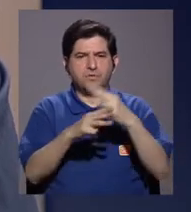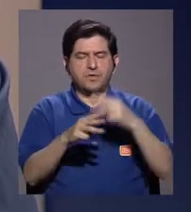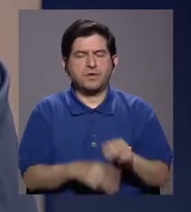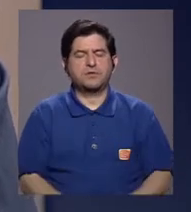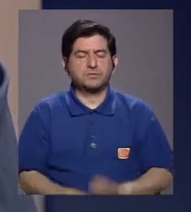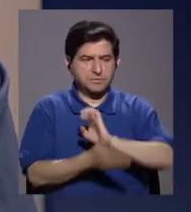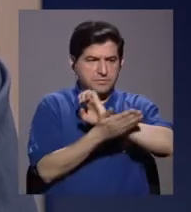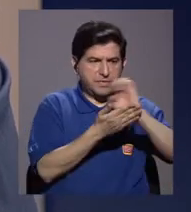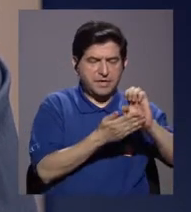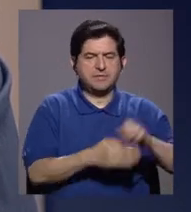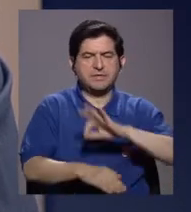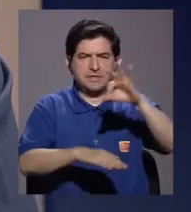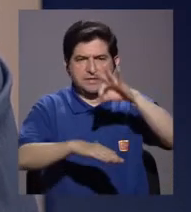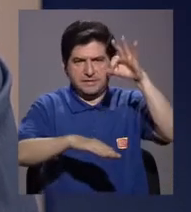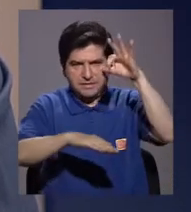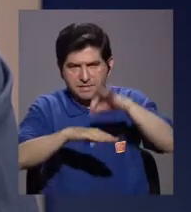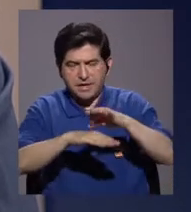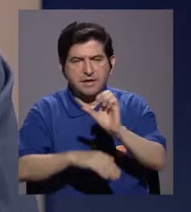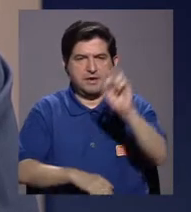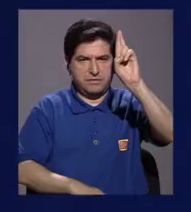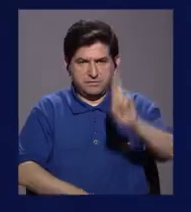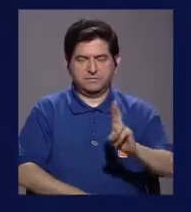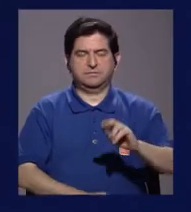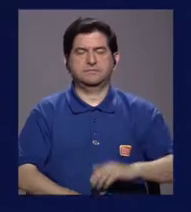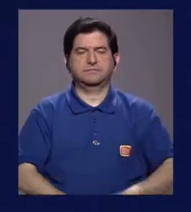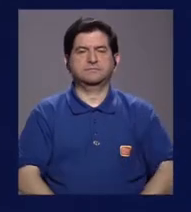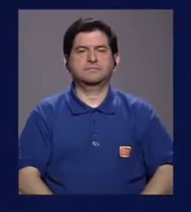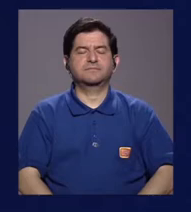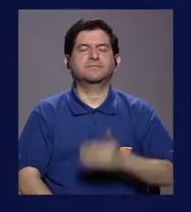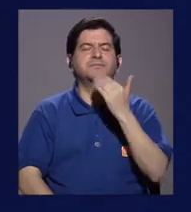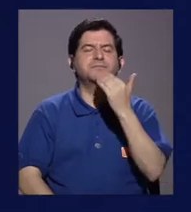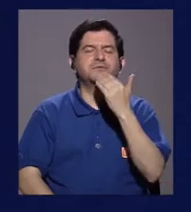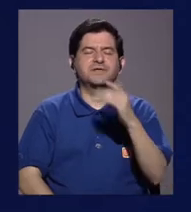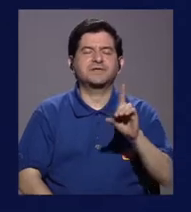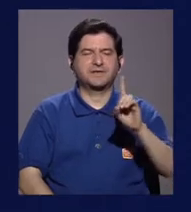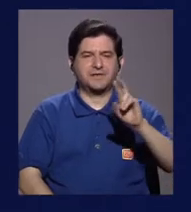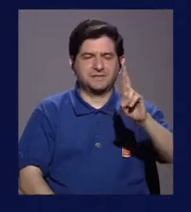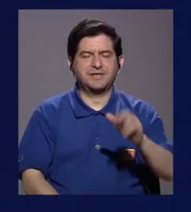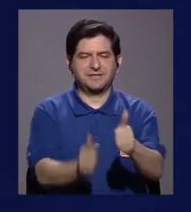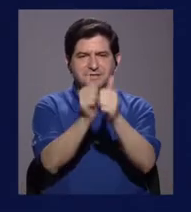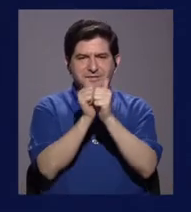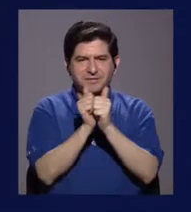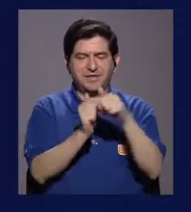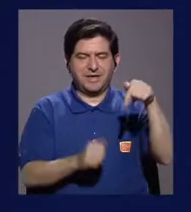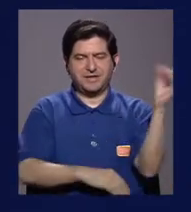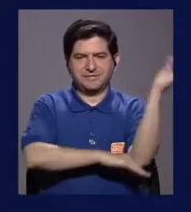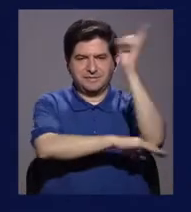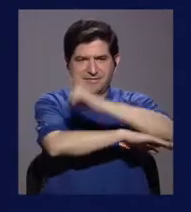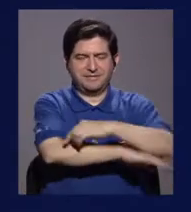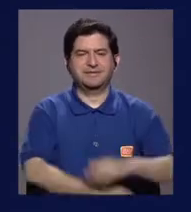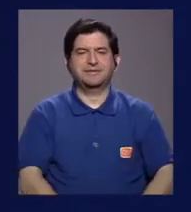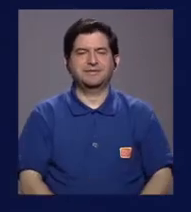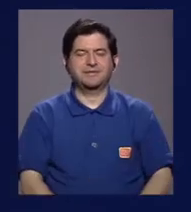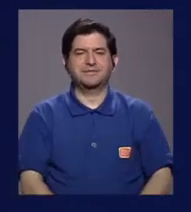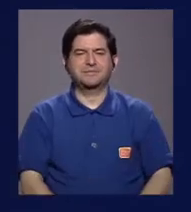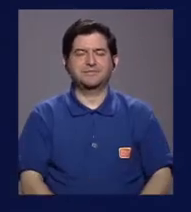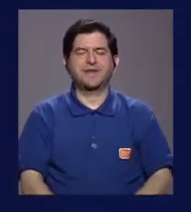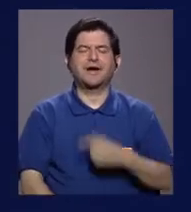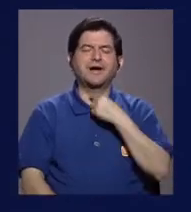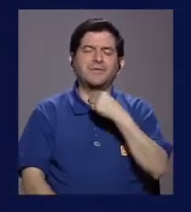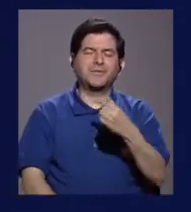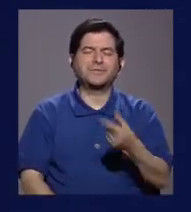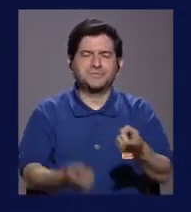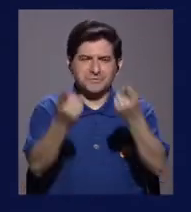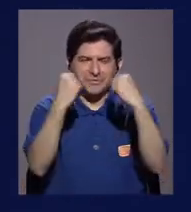del aedes egypti en costa rica muchas gracias doctor por acompañarnos este día es un verdadero placer estar